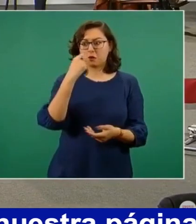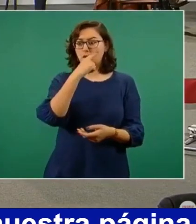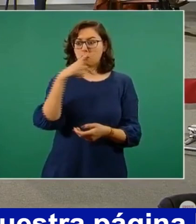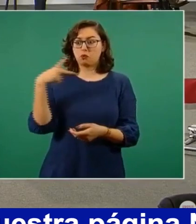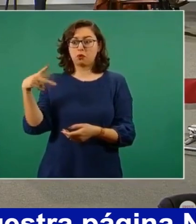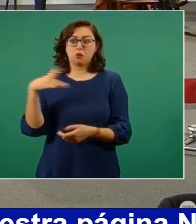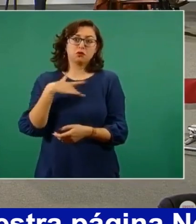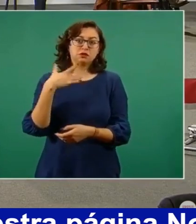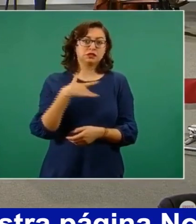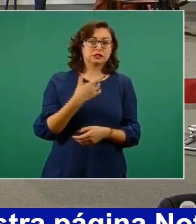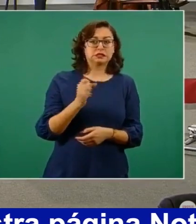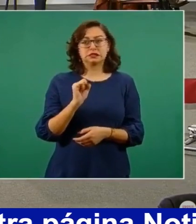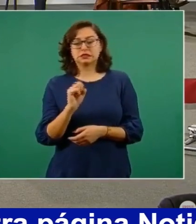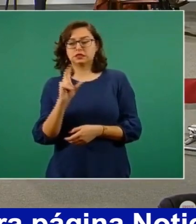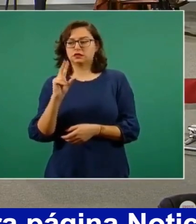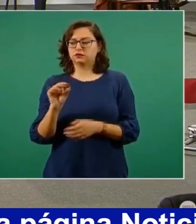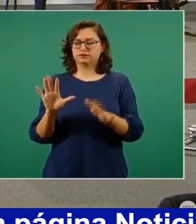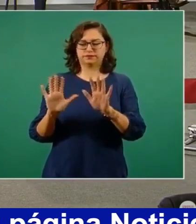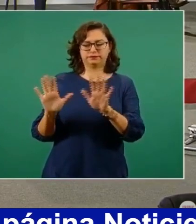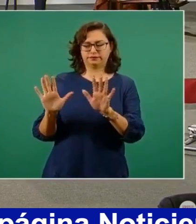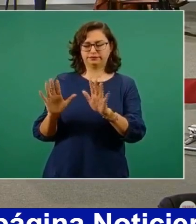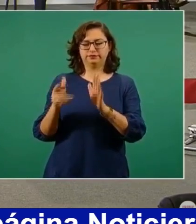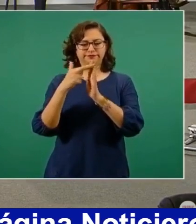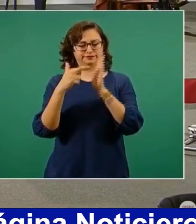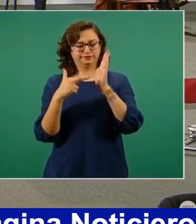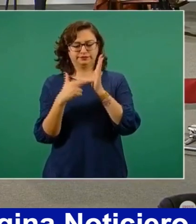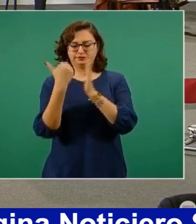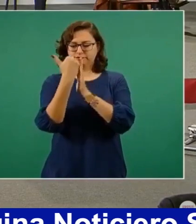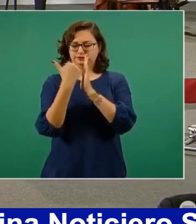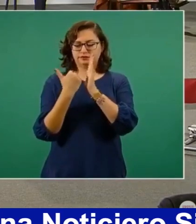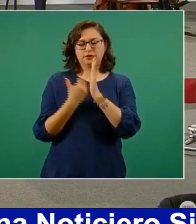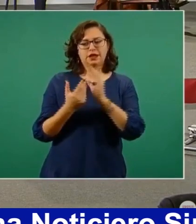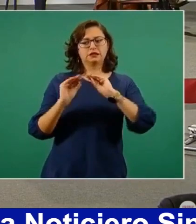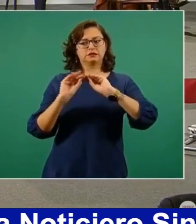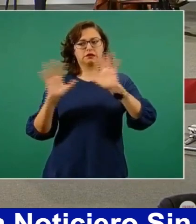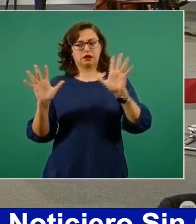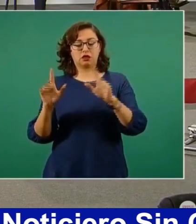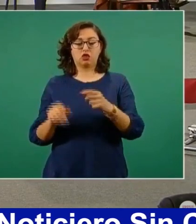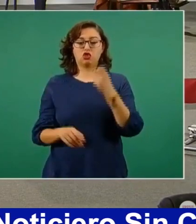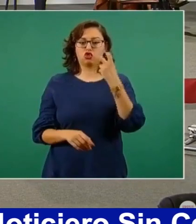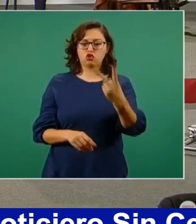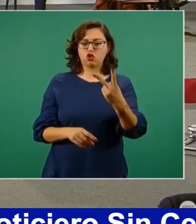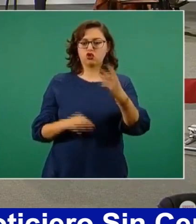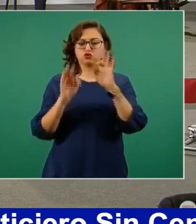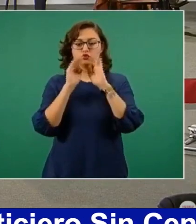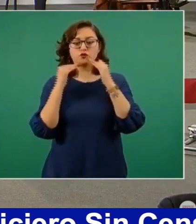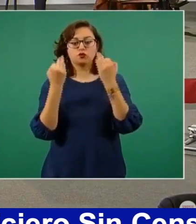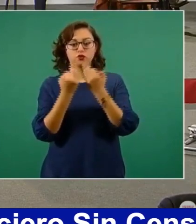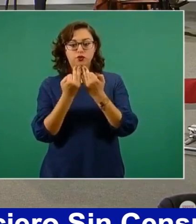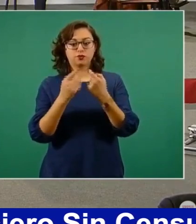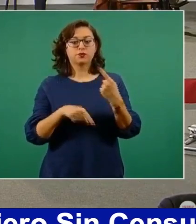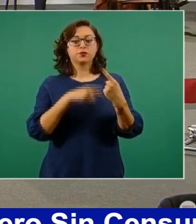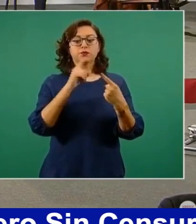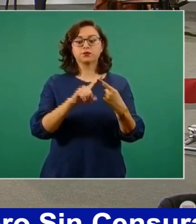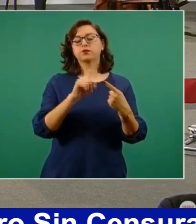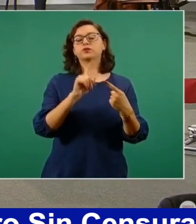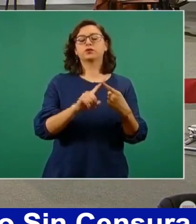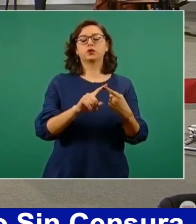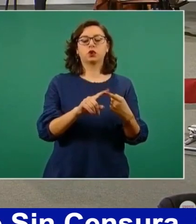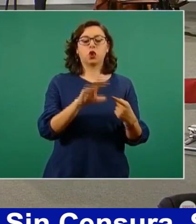utilidades. Para poder generar un modelo que no genere distorsiones